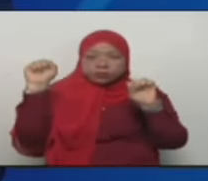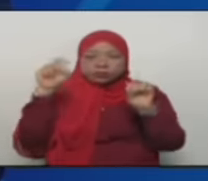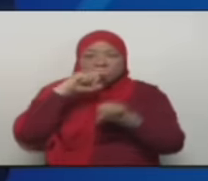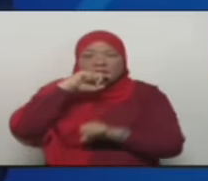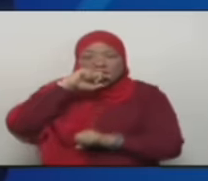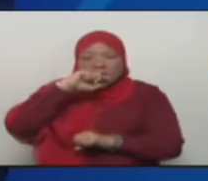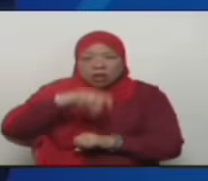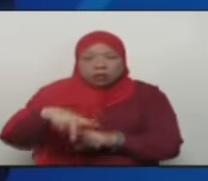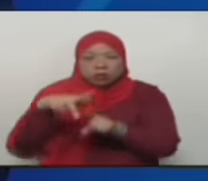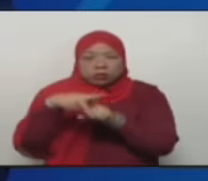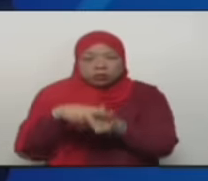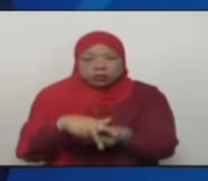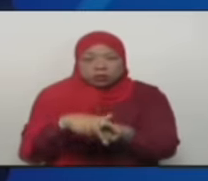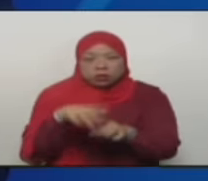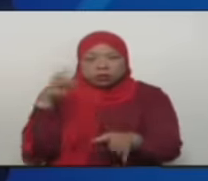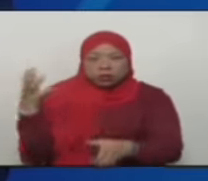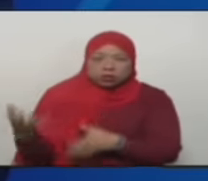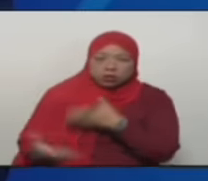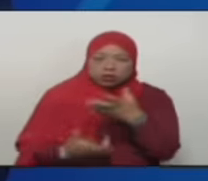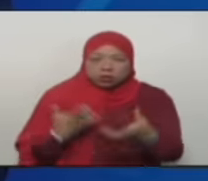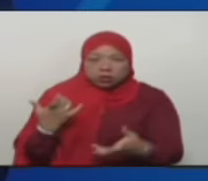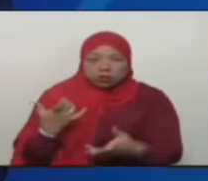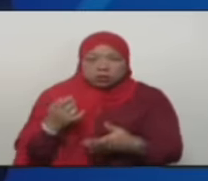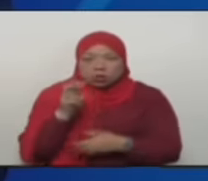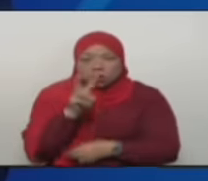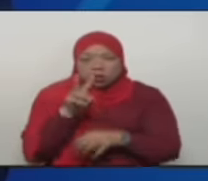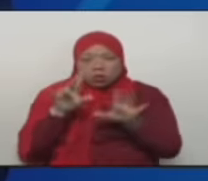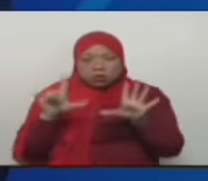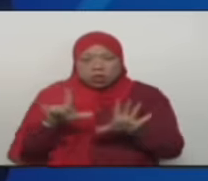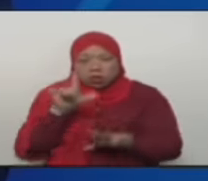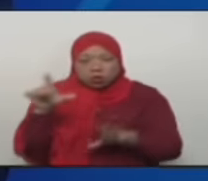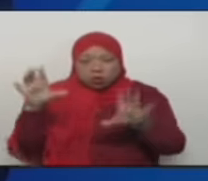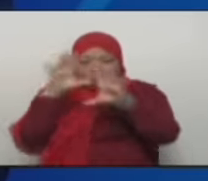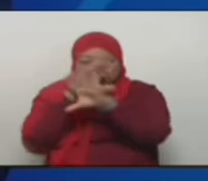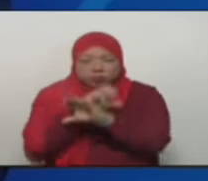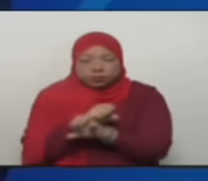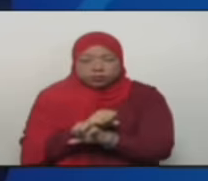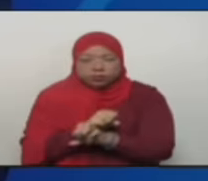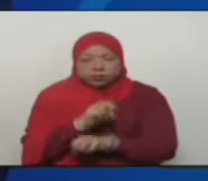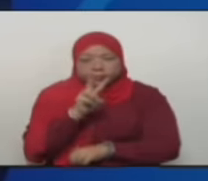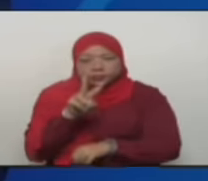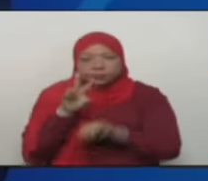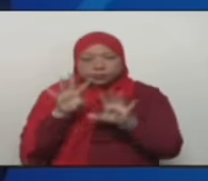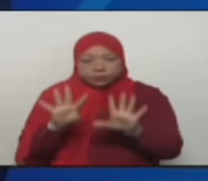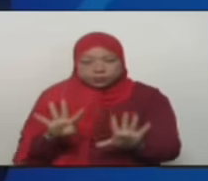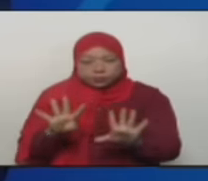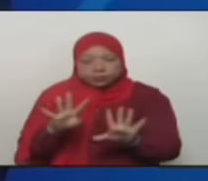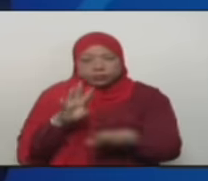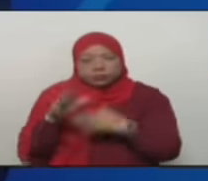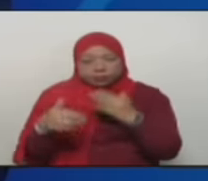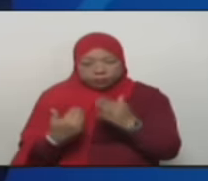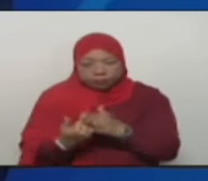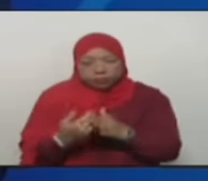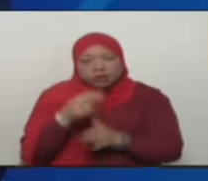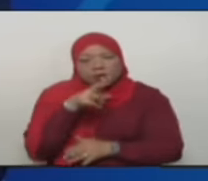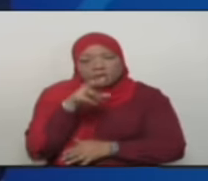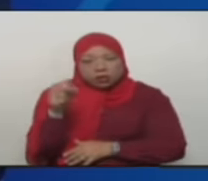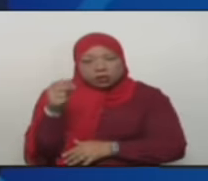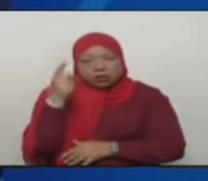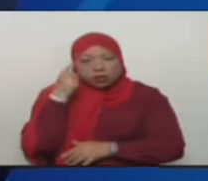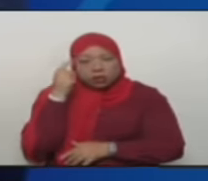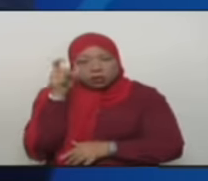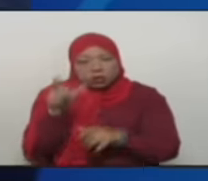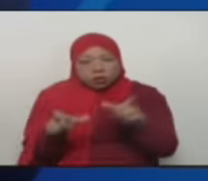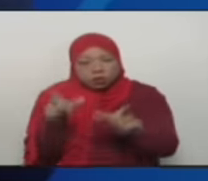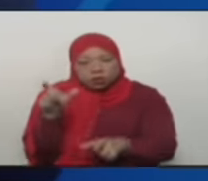odio desmedido el 28 en la noche, el 29 y el 30. Y que esas